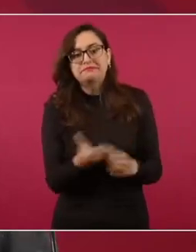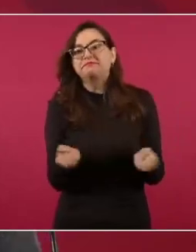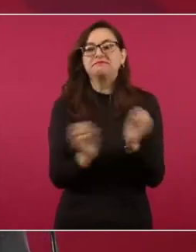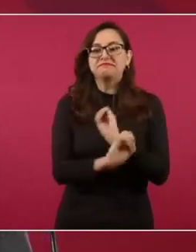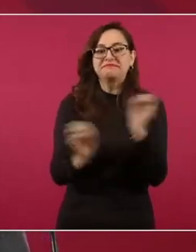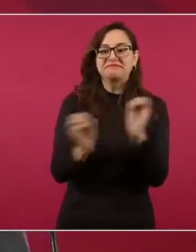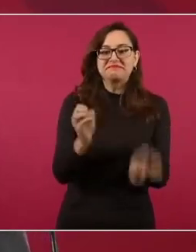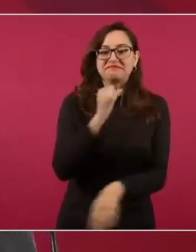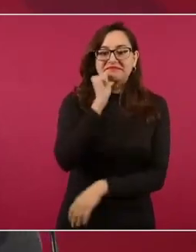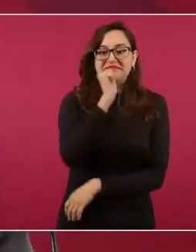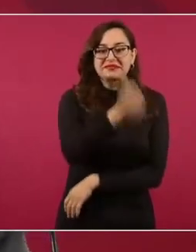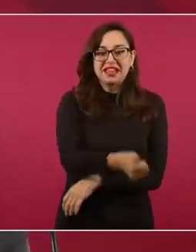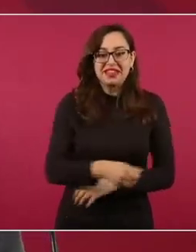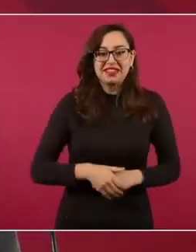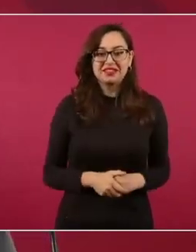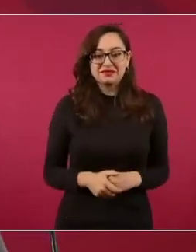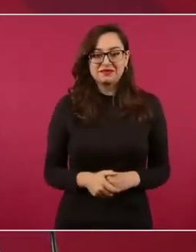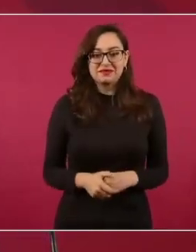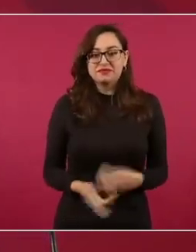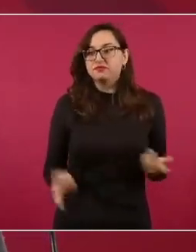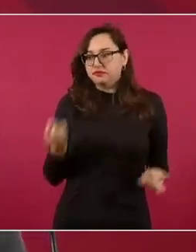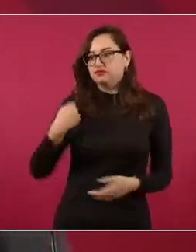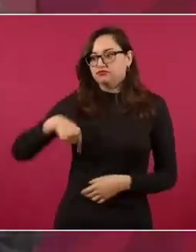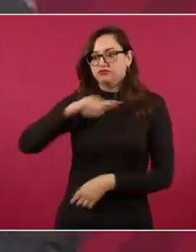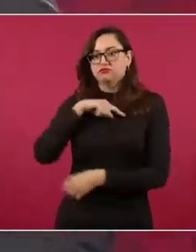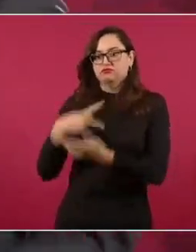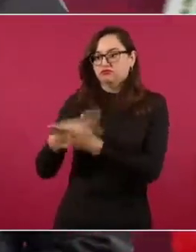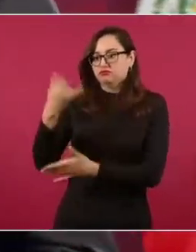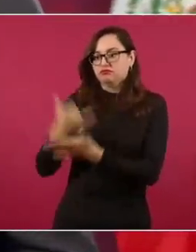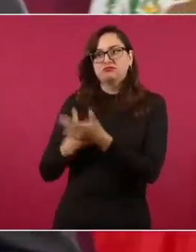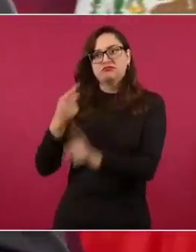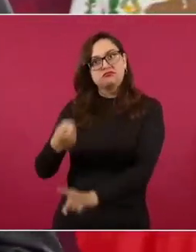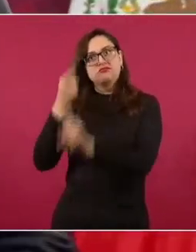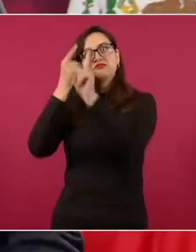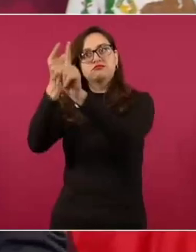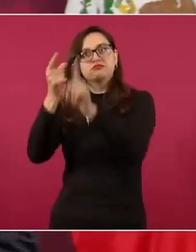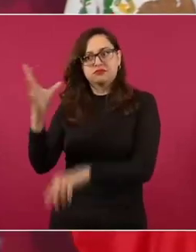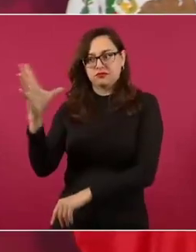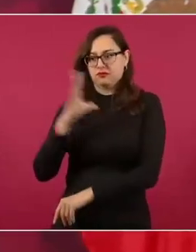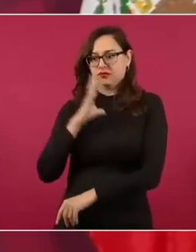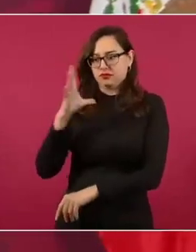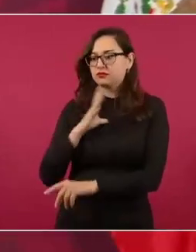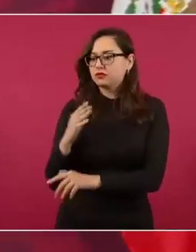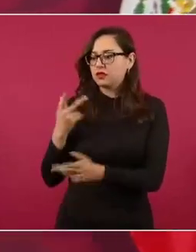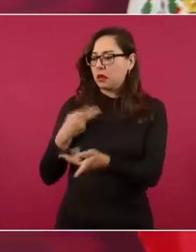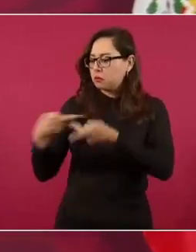Nosotros tenemos un proyecto de transformación que estamos aplicando.